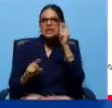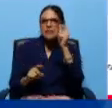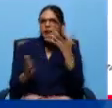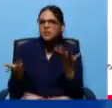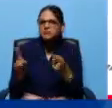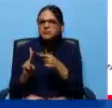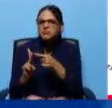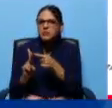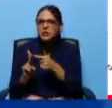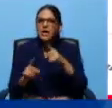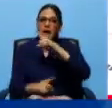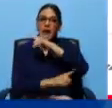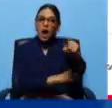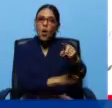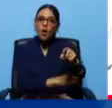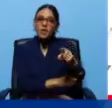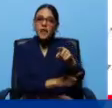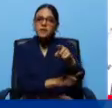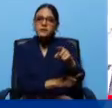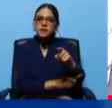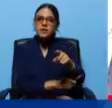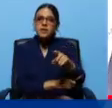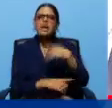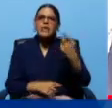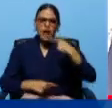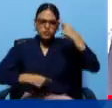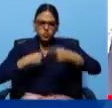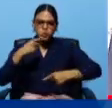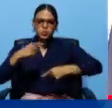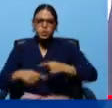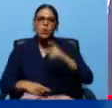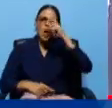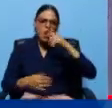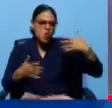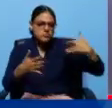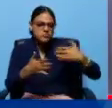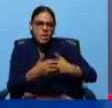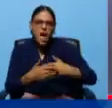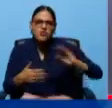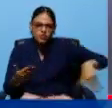Y es la orden que trasciende los años.